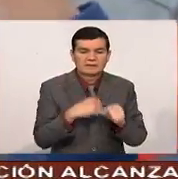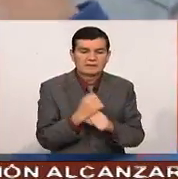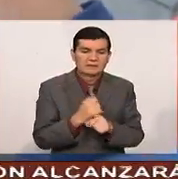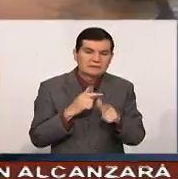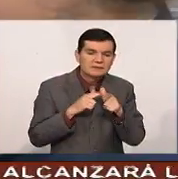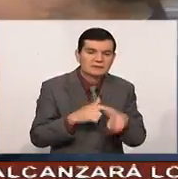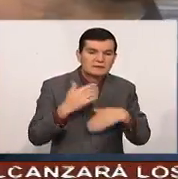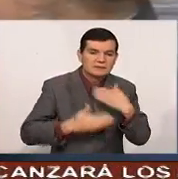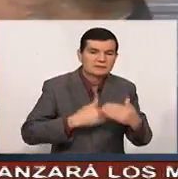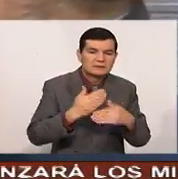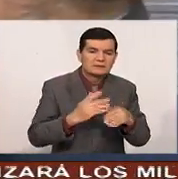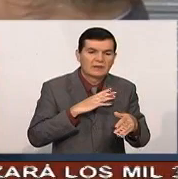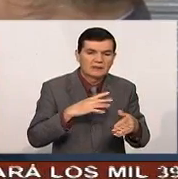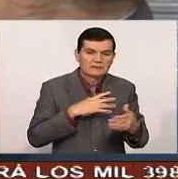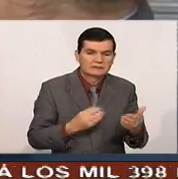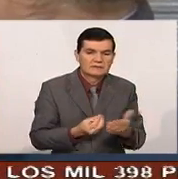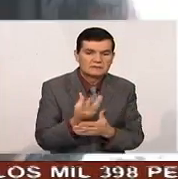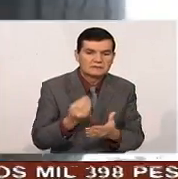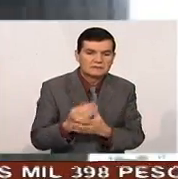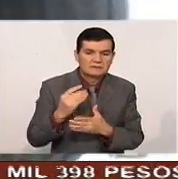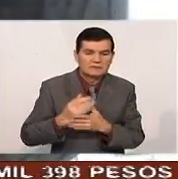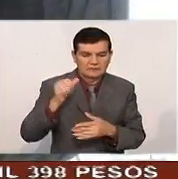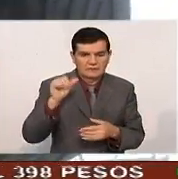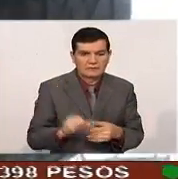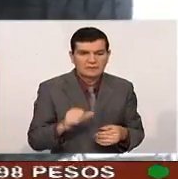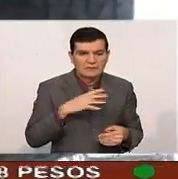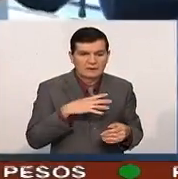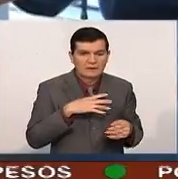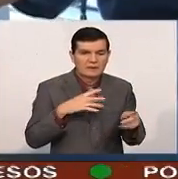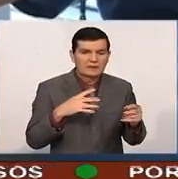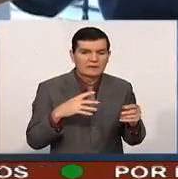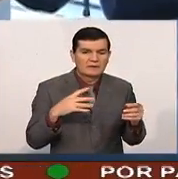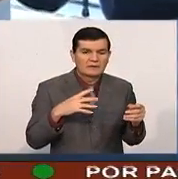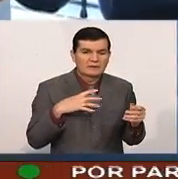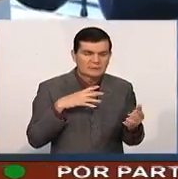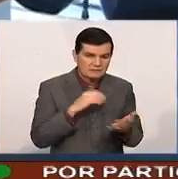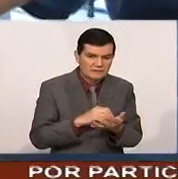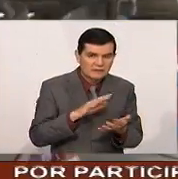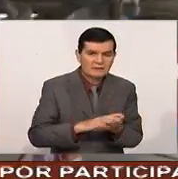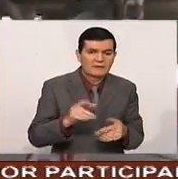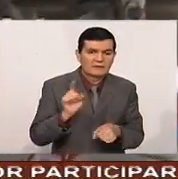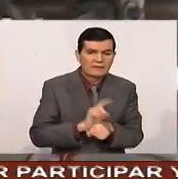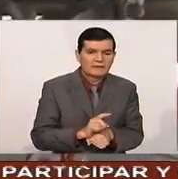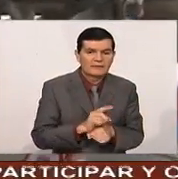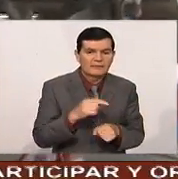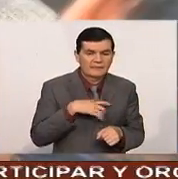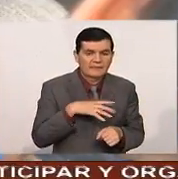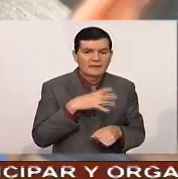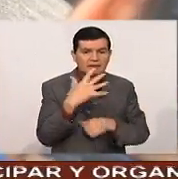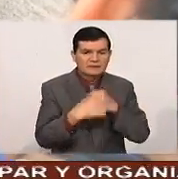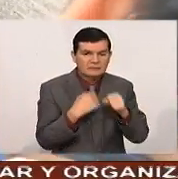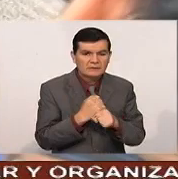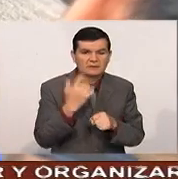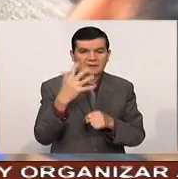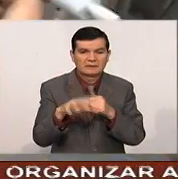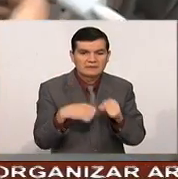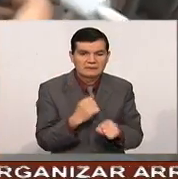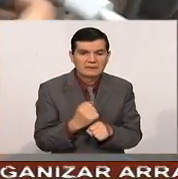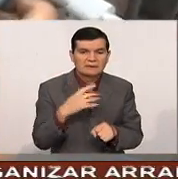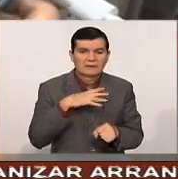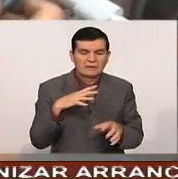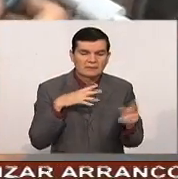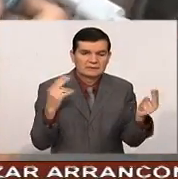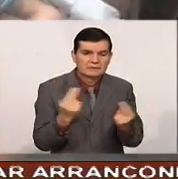es donde vamos a tener egresados. O sea, los egresados de hoy están teniendo las necesidades del día. Nosotros estamos viendo en 5 años y en 10 años qué es lo que va a